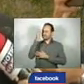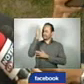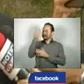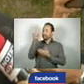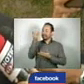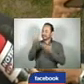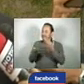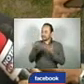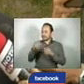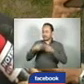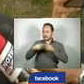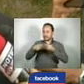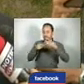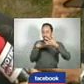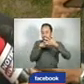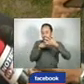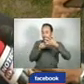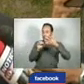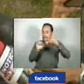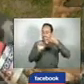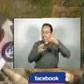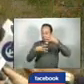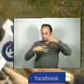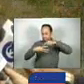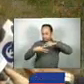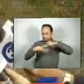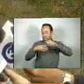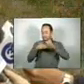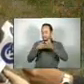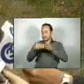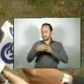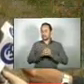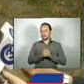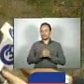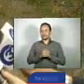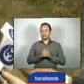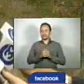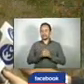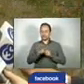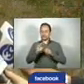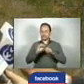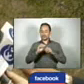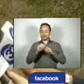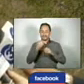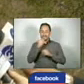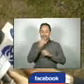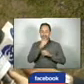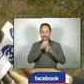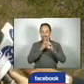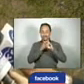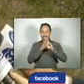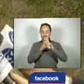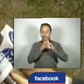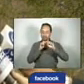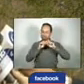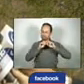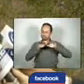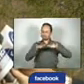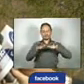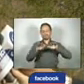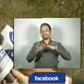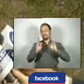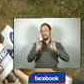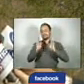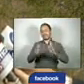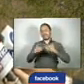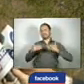última semana de diciembre y la primera semana de enero. Este virus ha llegado, esta enfermedad ha llegado para quedarse y convivir con